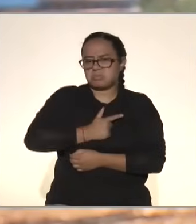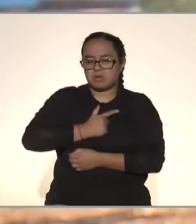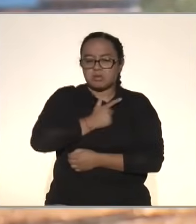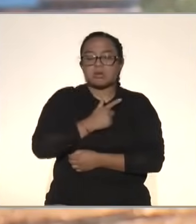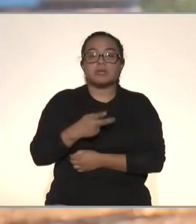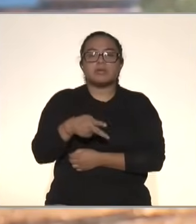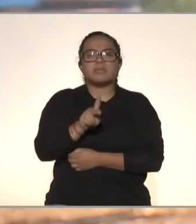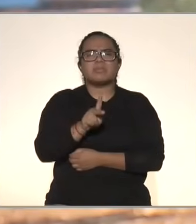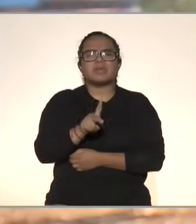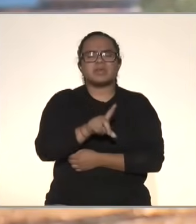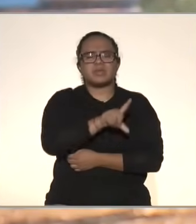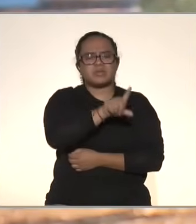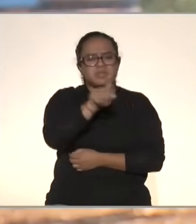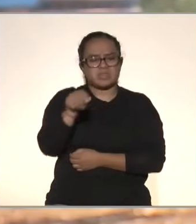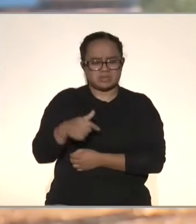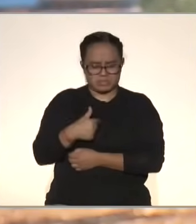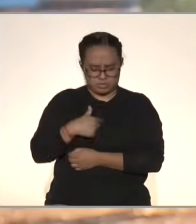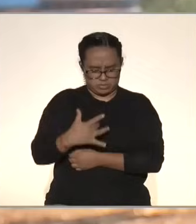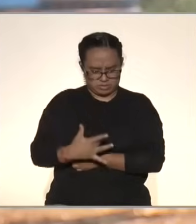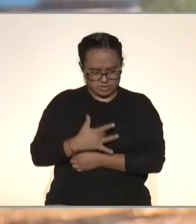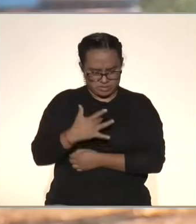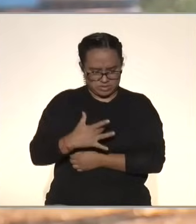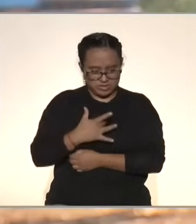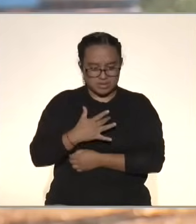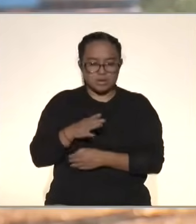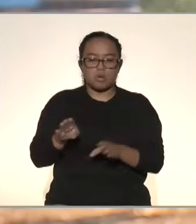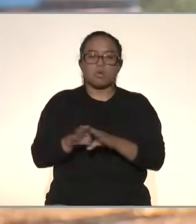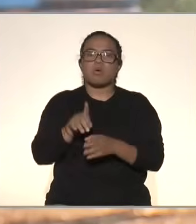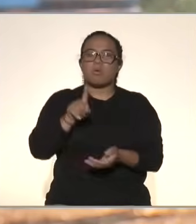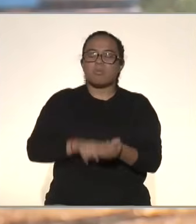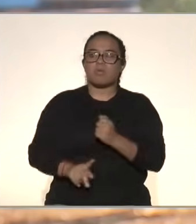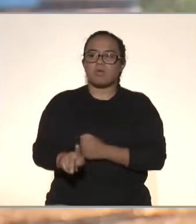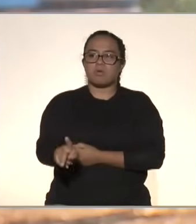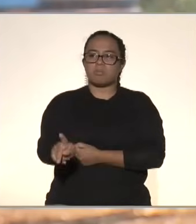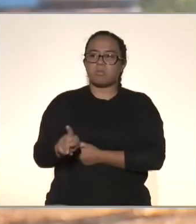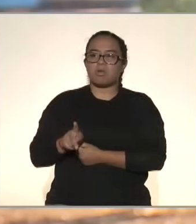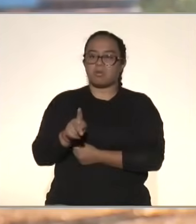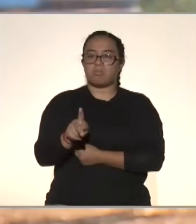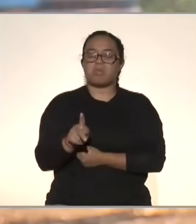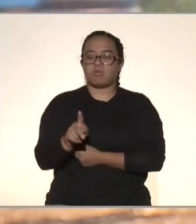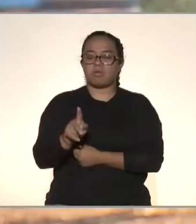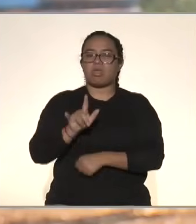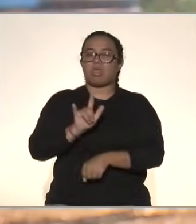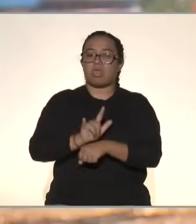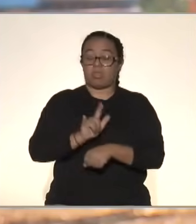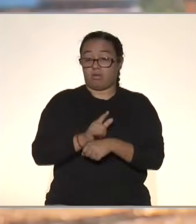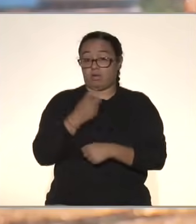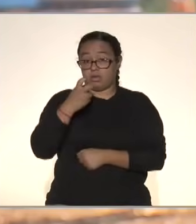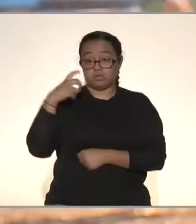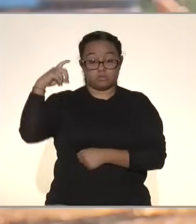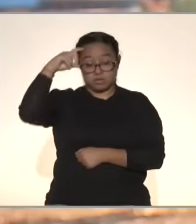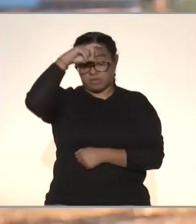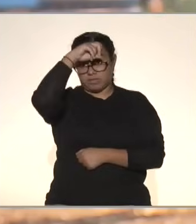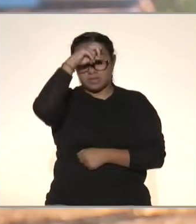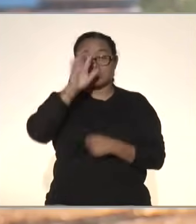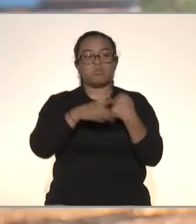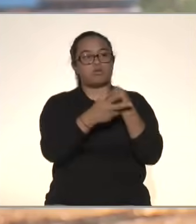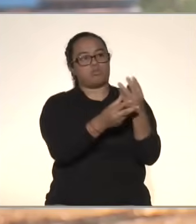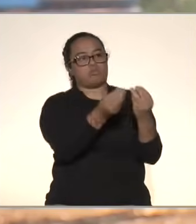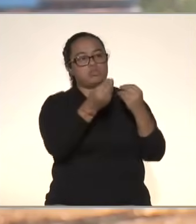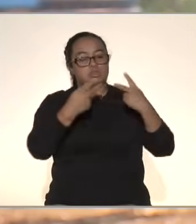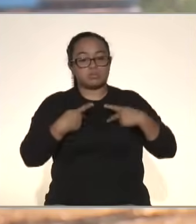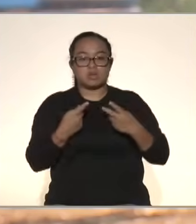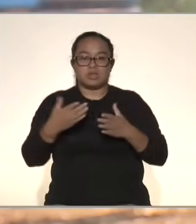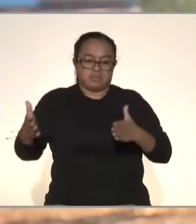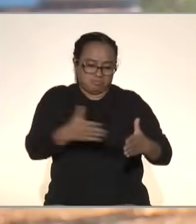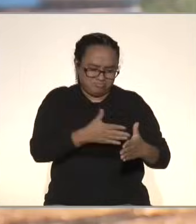yo sentía que era una parte como de actuación, de pretensión. Era complicado, éramos muchos, había que preparar